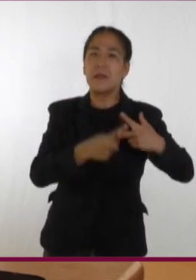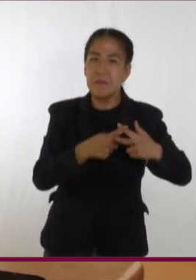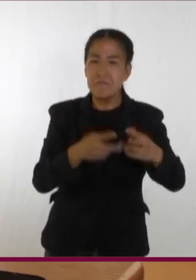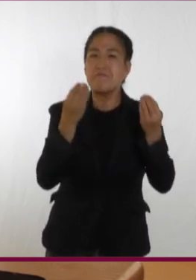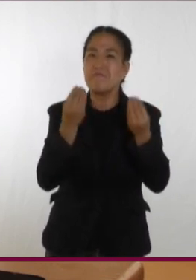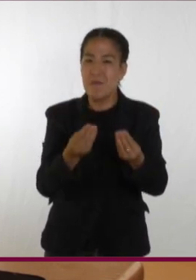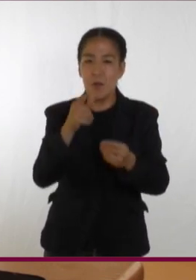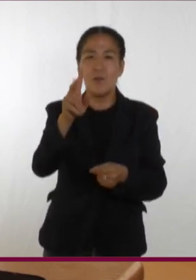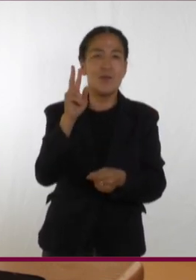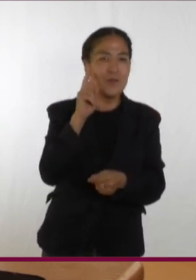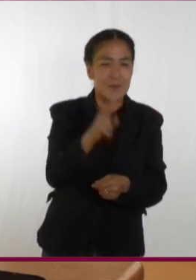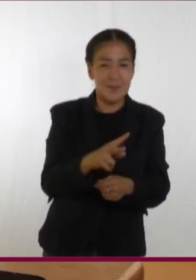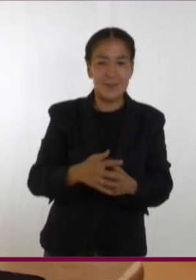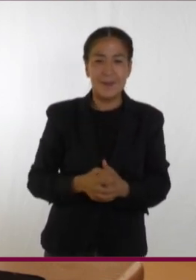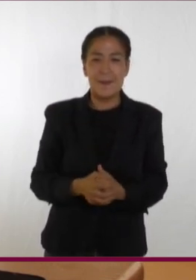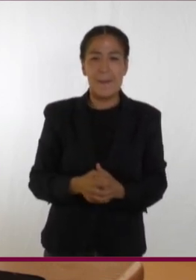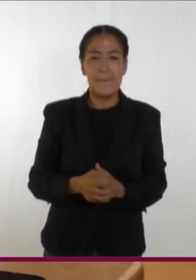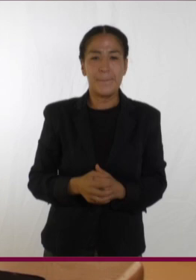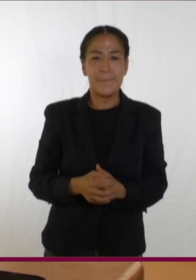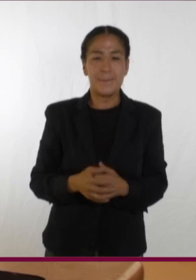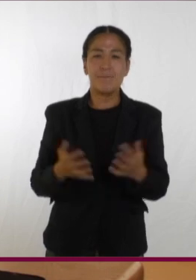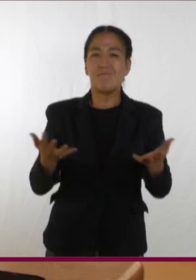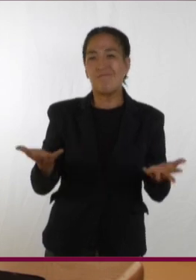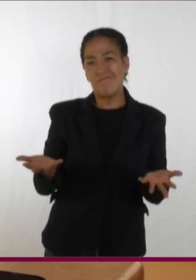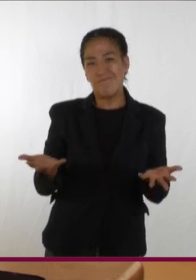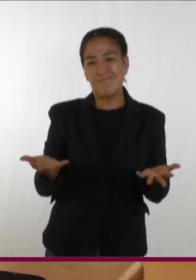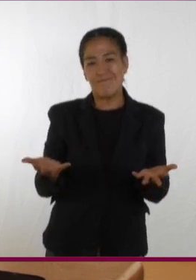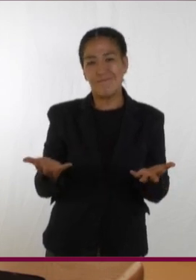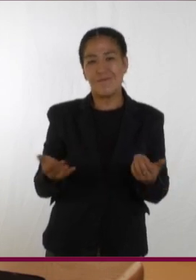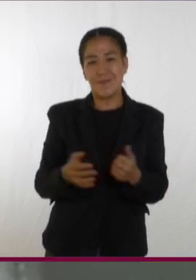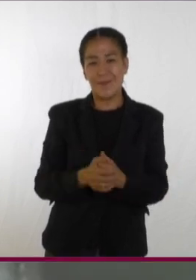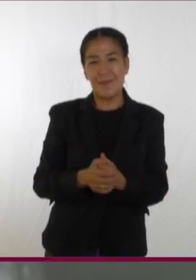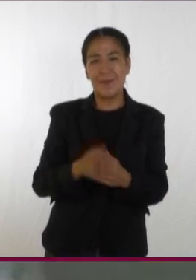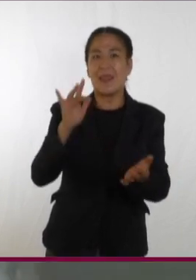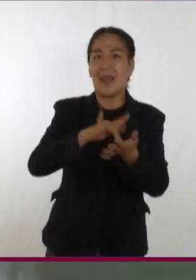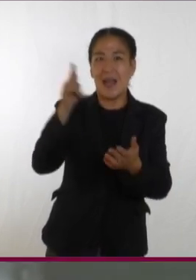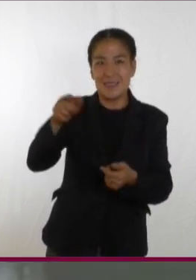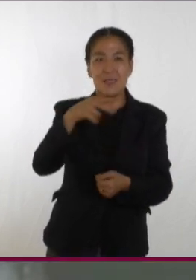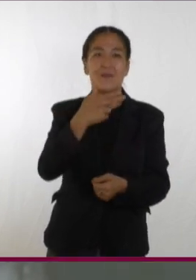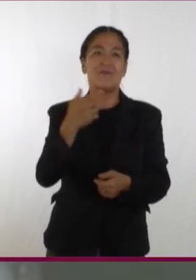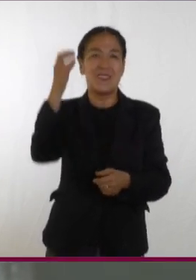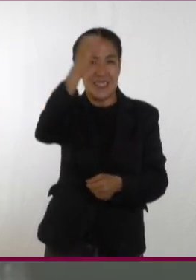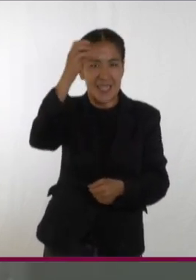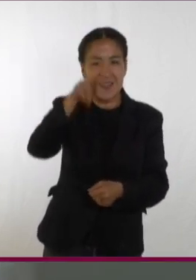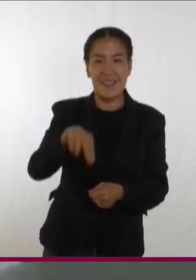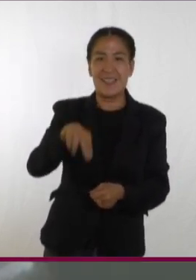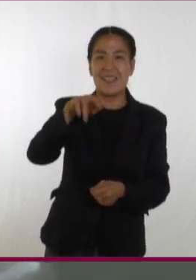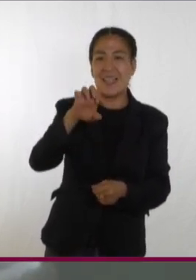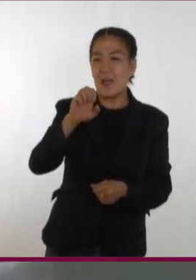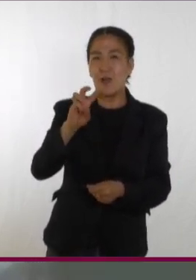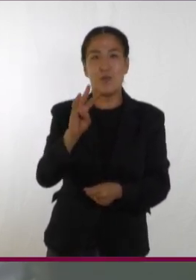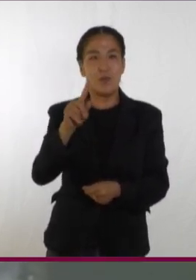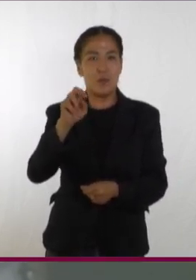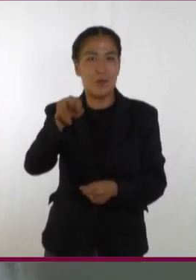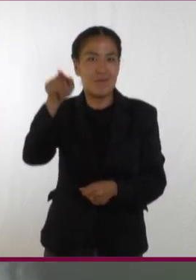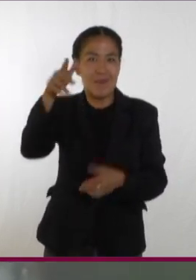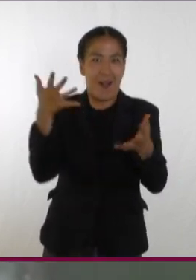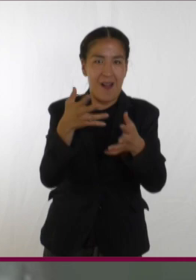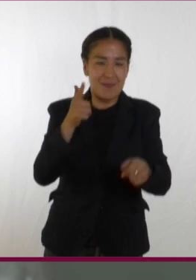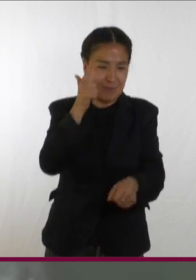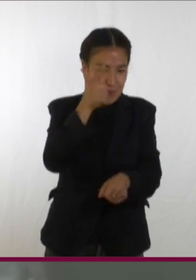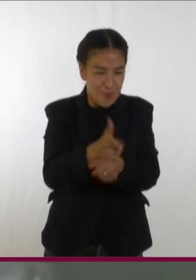hacer muchísimos cálculos, ¿no? Que bueno, les agradecemos a Newton, a